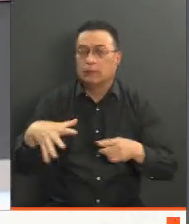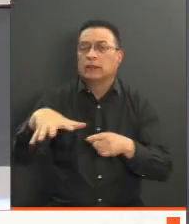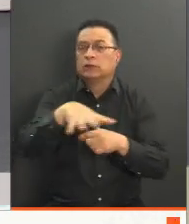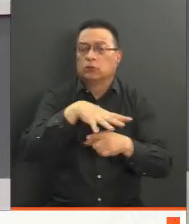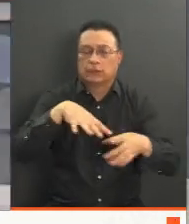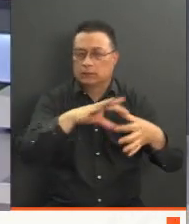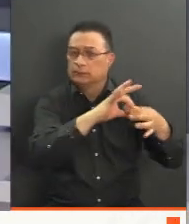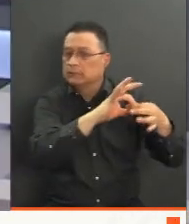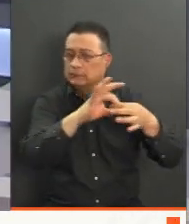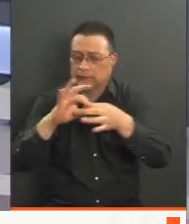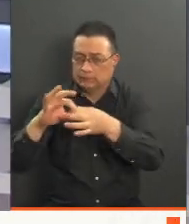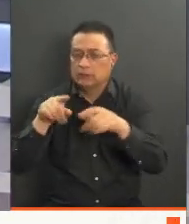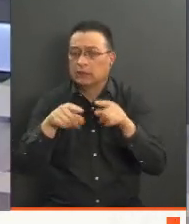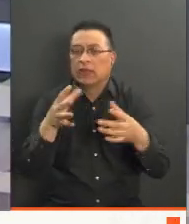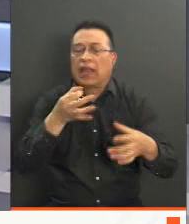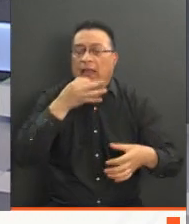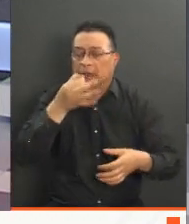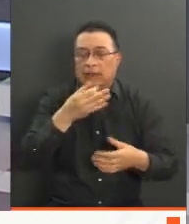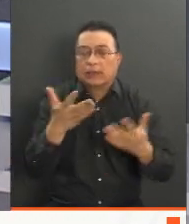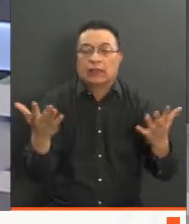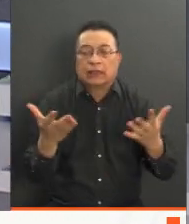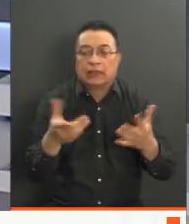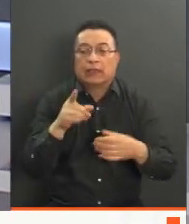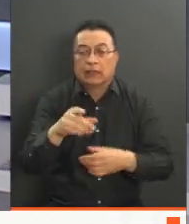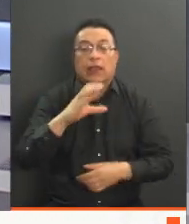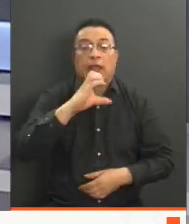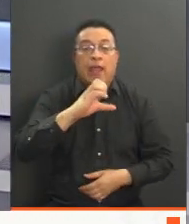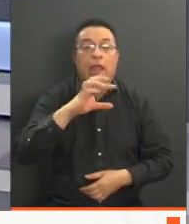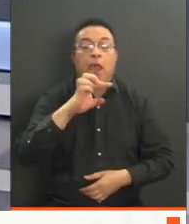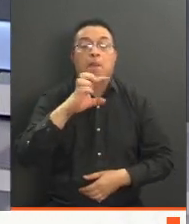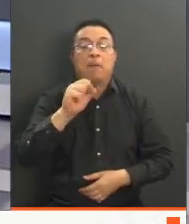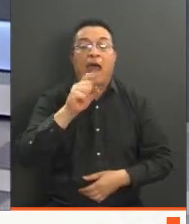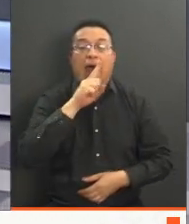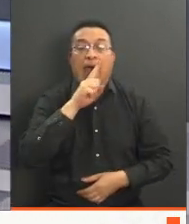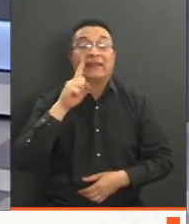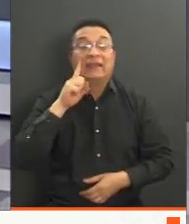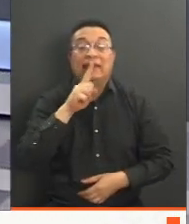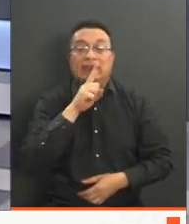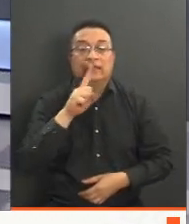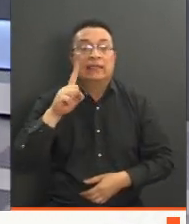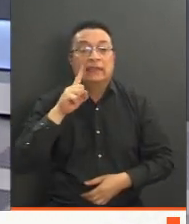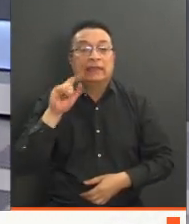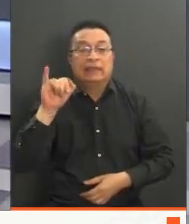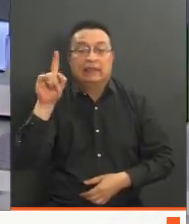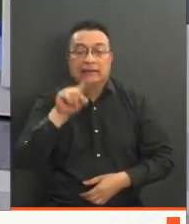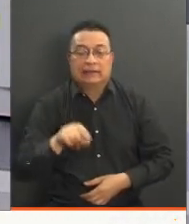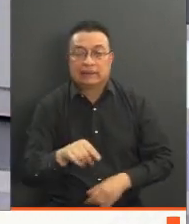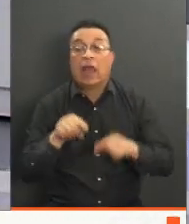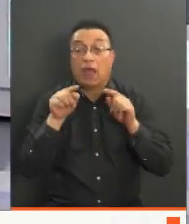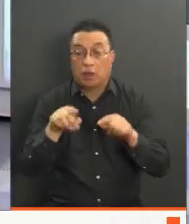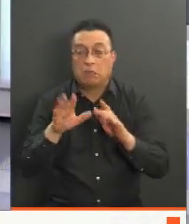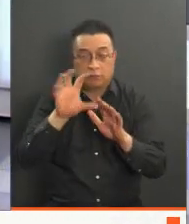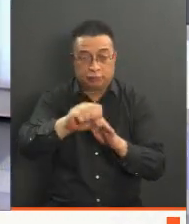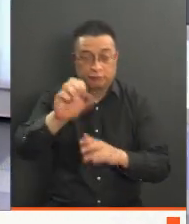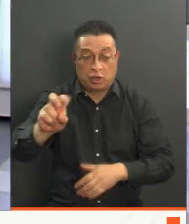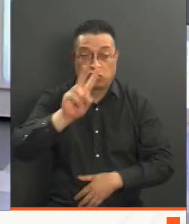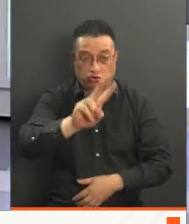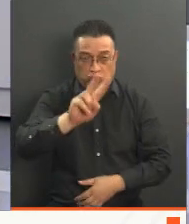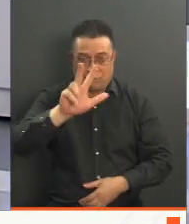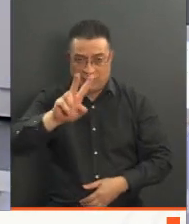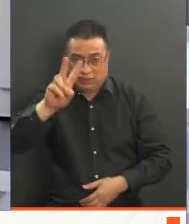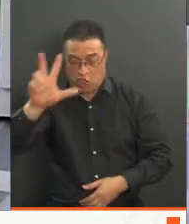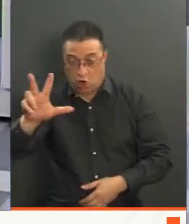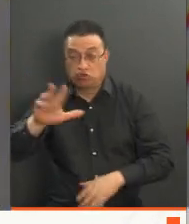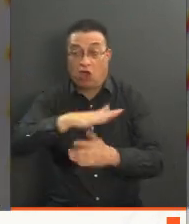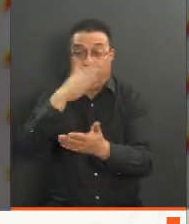que estamos hablando precisamente de esta enfermedad. Por ejemplo, que se han detectado 228 casos hasta